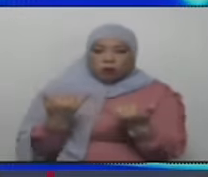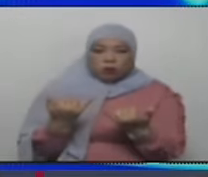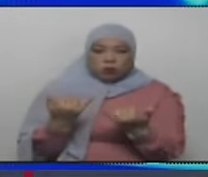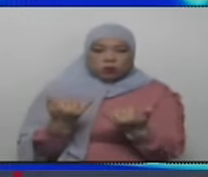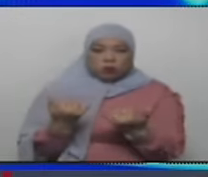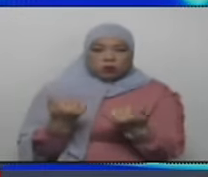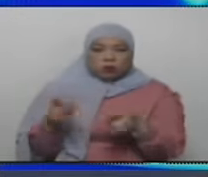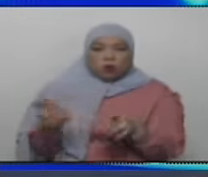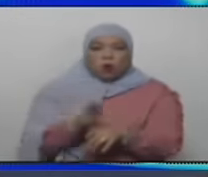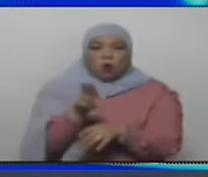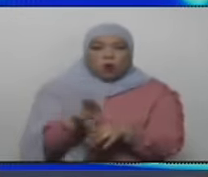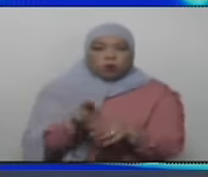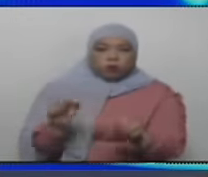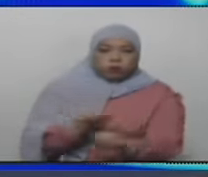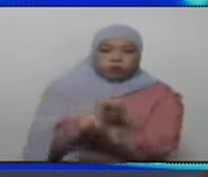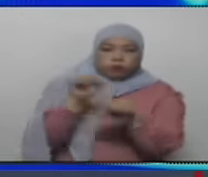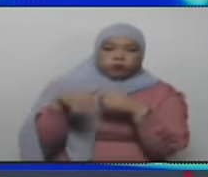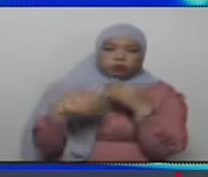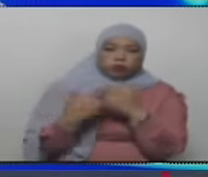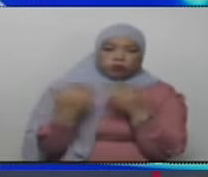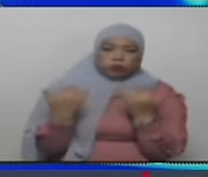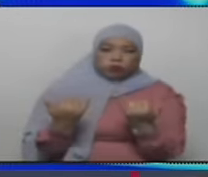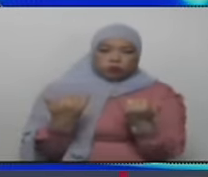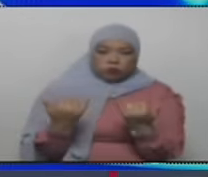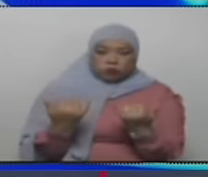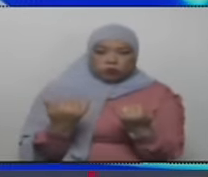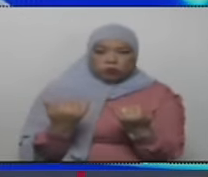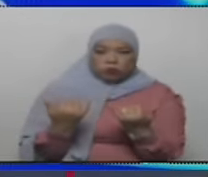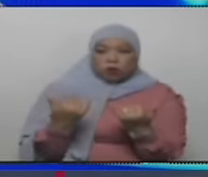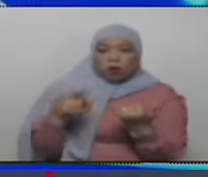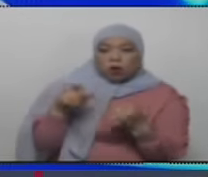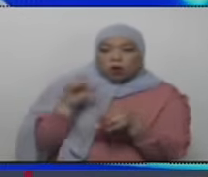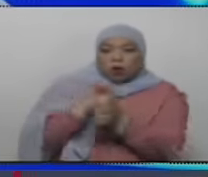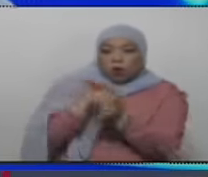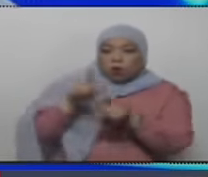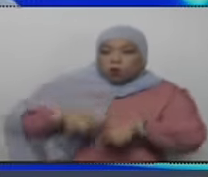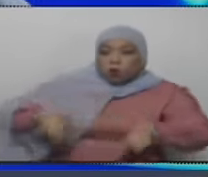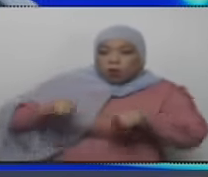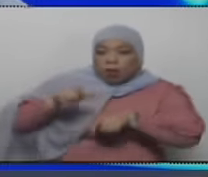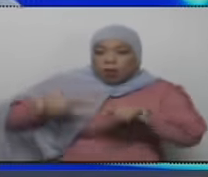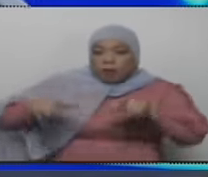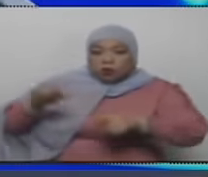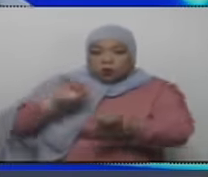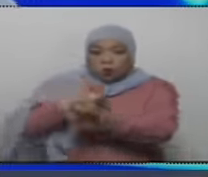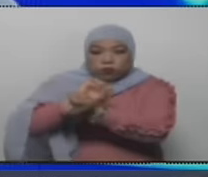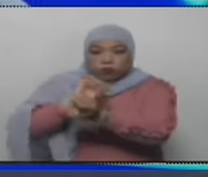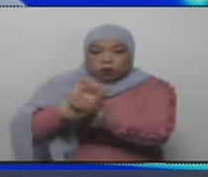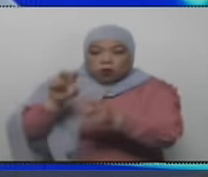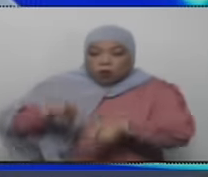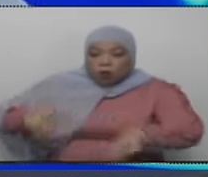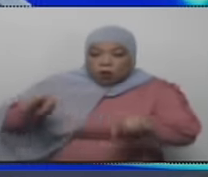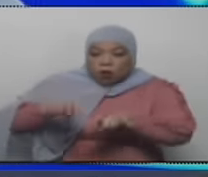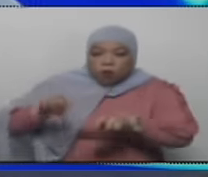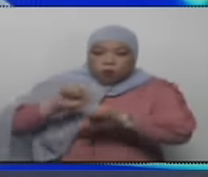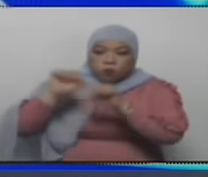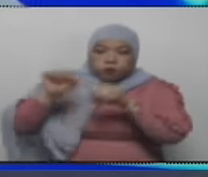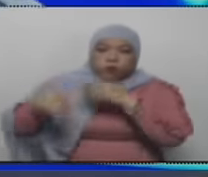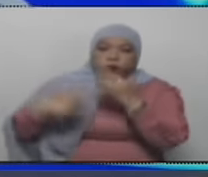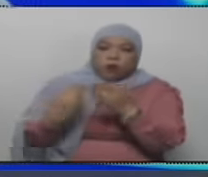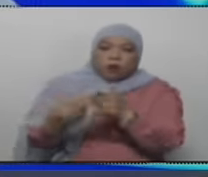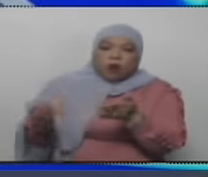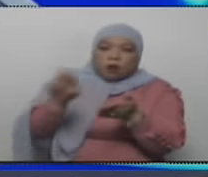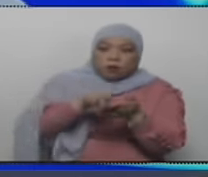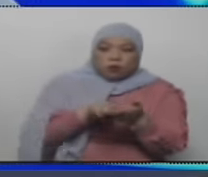ahorita, con el uso de explosivos en las cárceles, que es donde nosotros comenzamos toda esta investigación. Ellos son